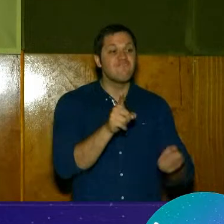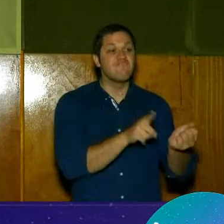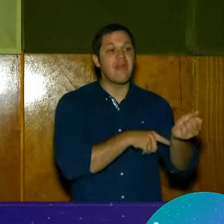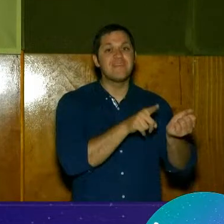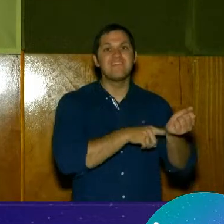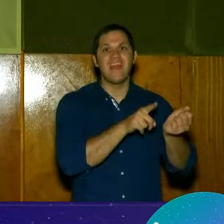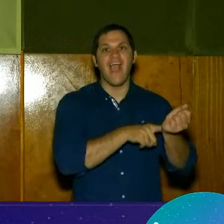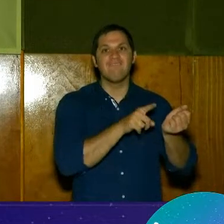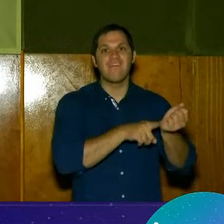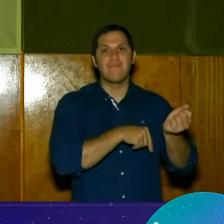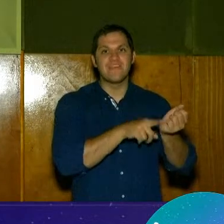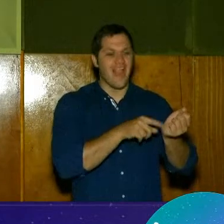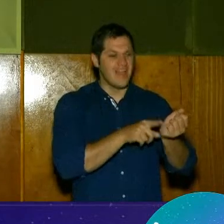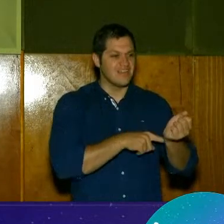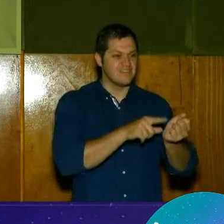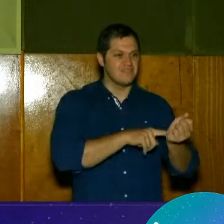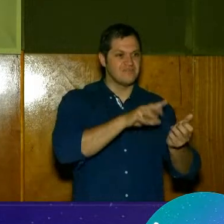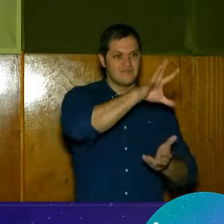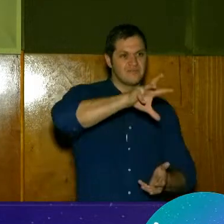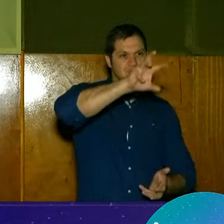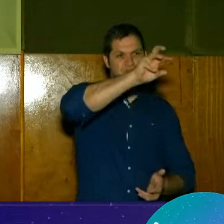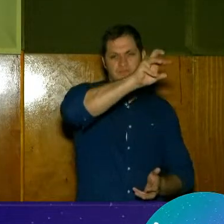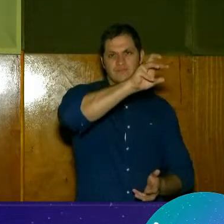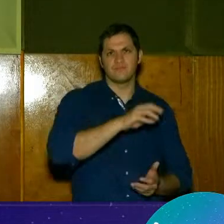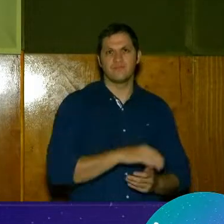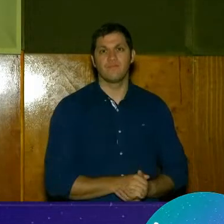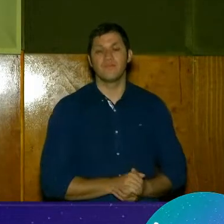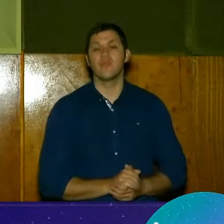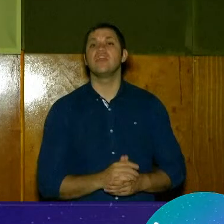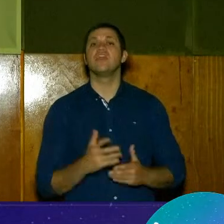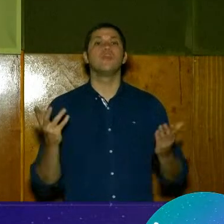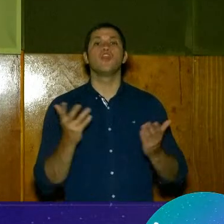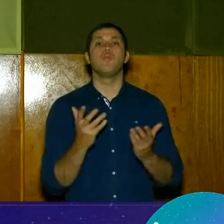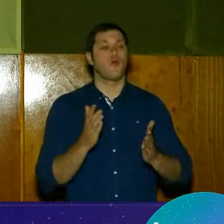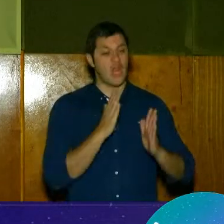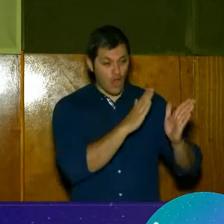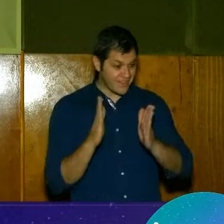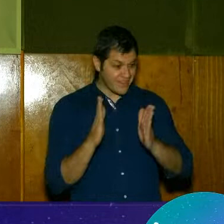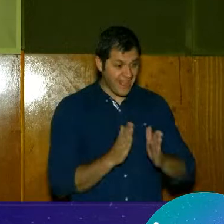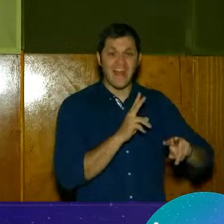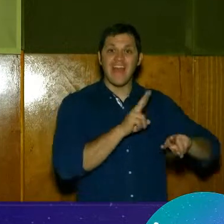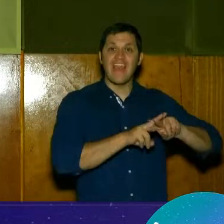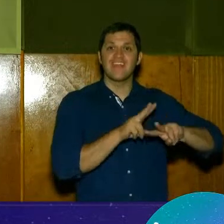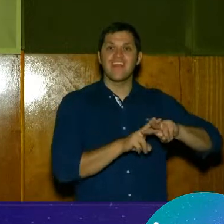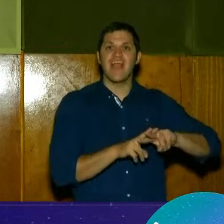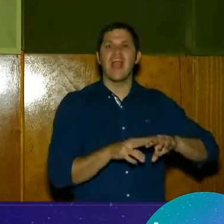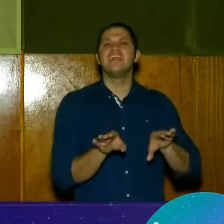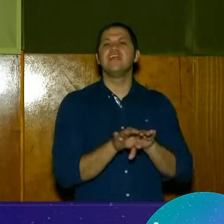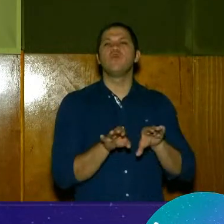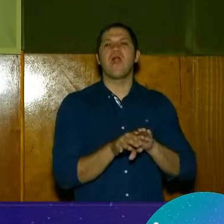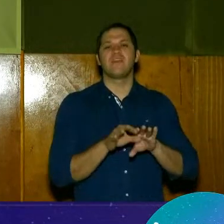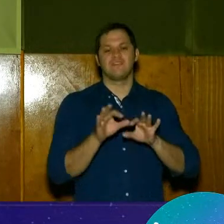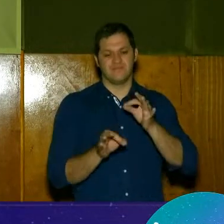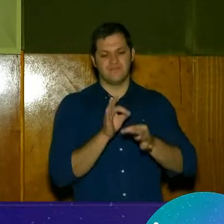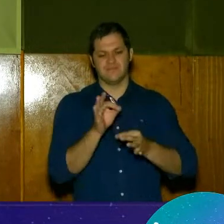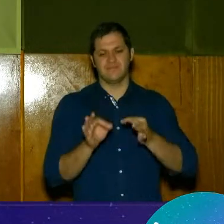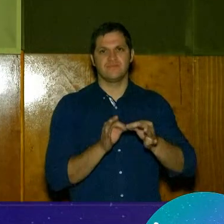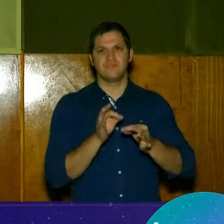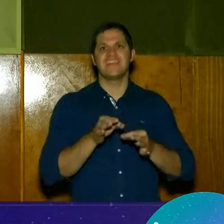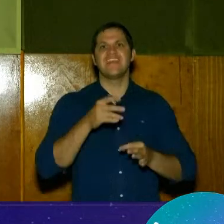imágenes ya le permitían empezar a ordenar a las estrellas de en familias por decirlo así